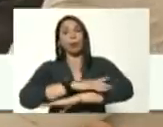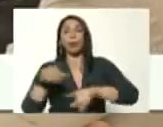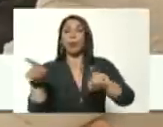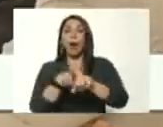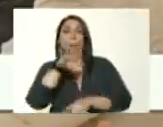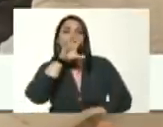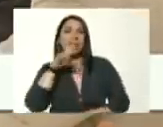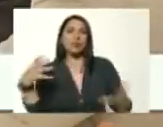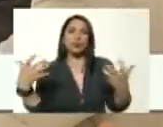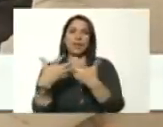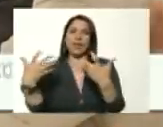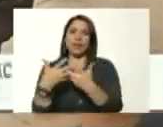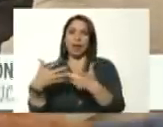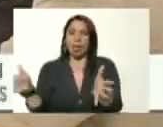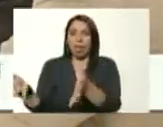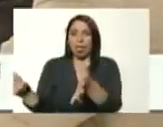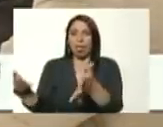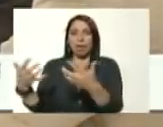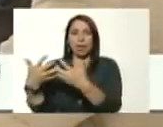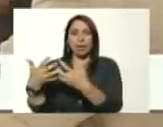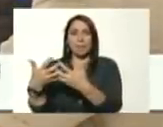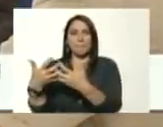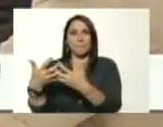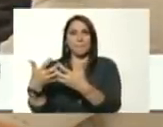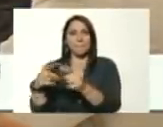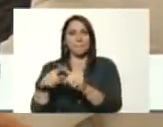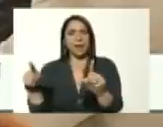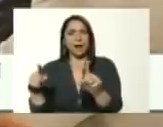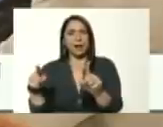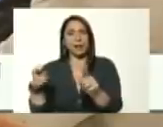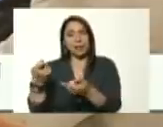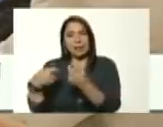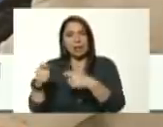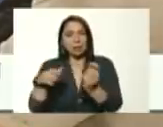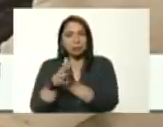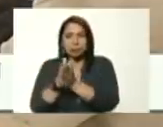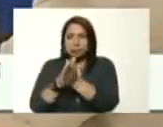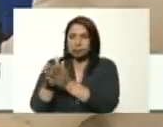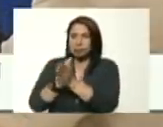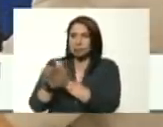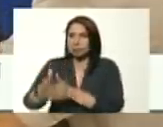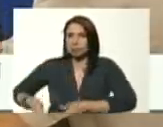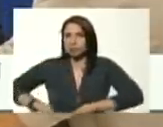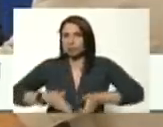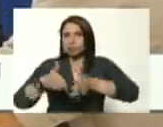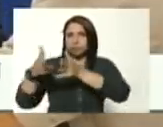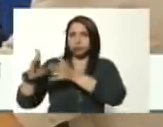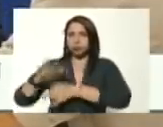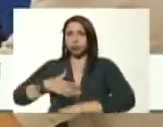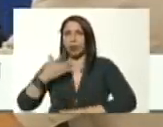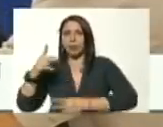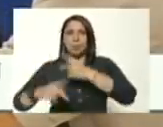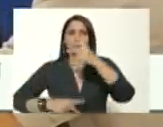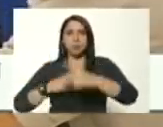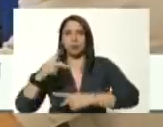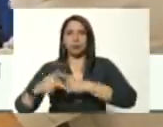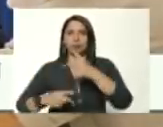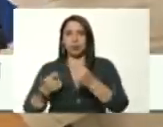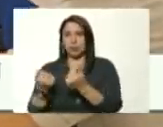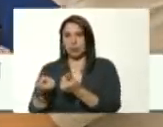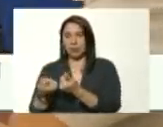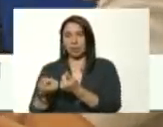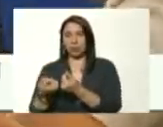que estimulan la guerra para que su negocio armamentista pueda producir dividendo y aquí